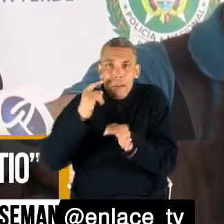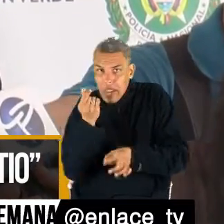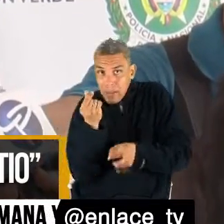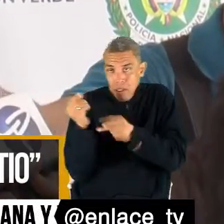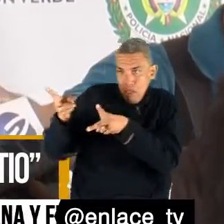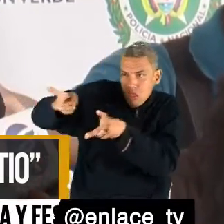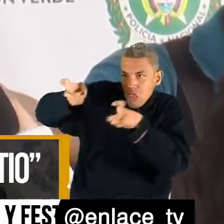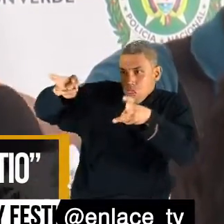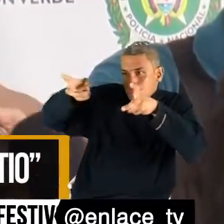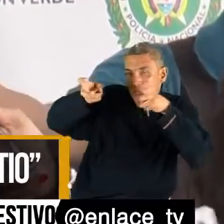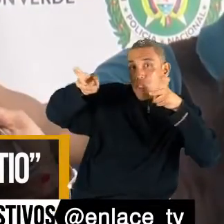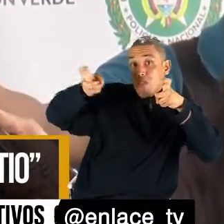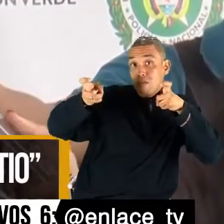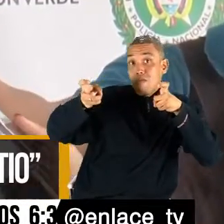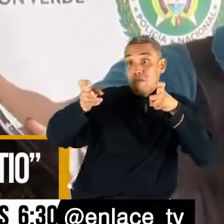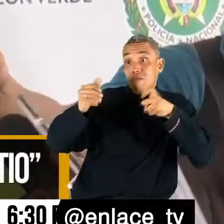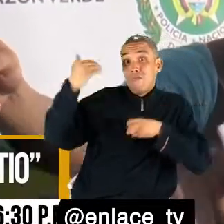cobros extorsivos.